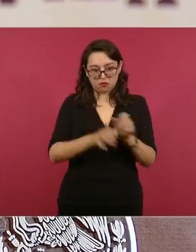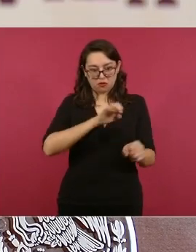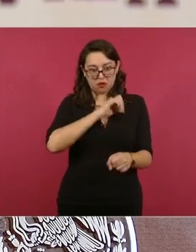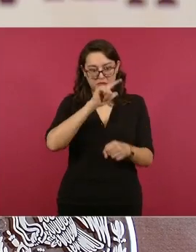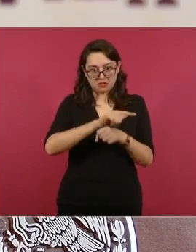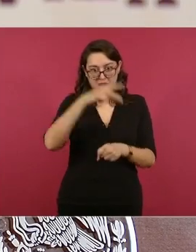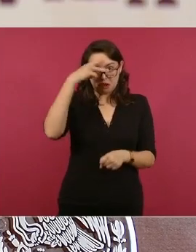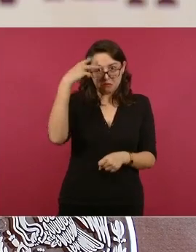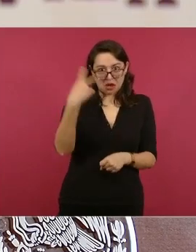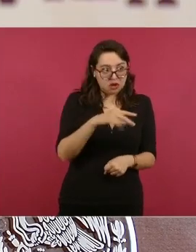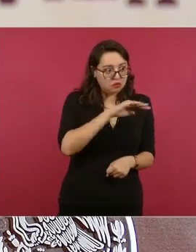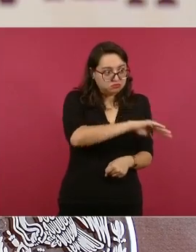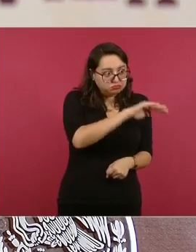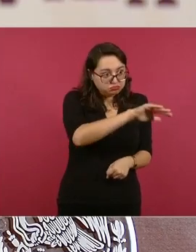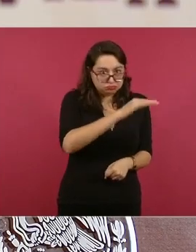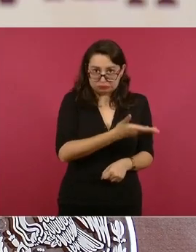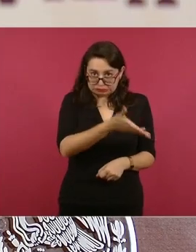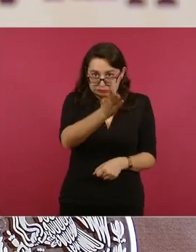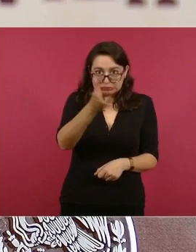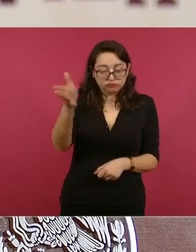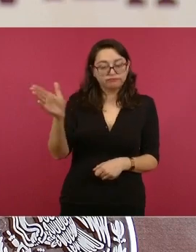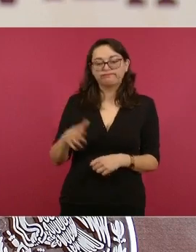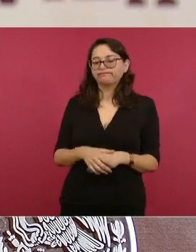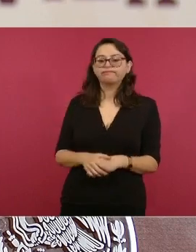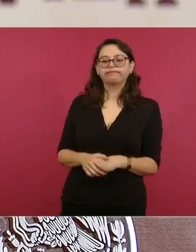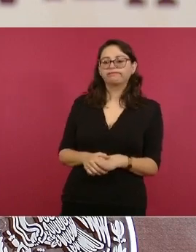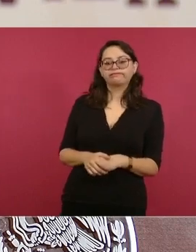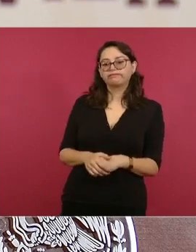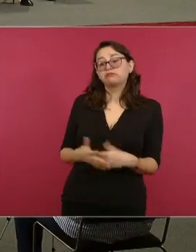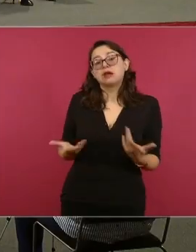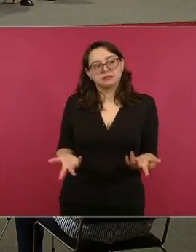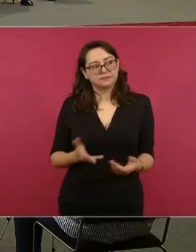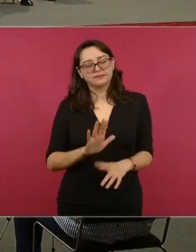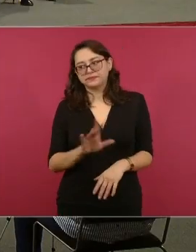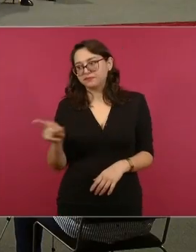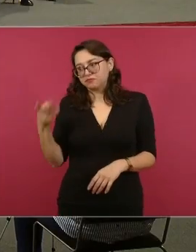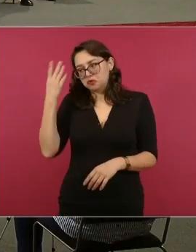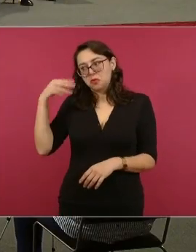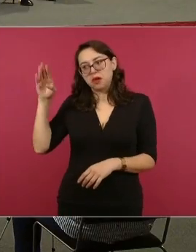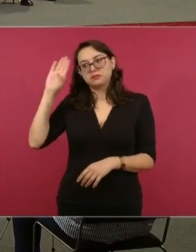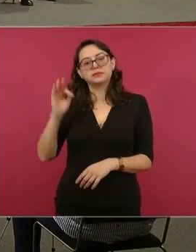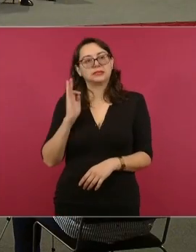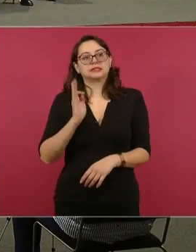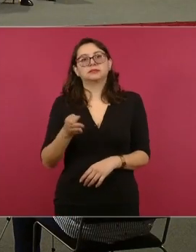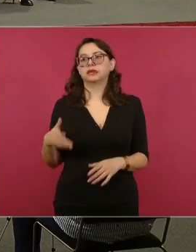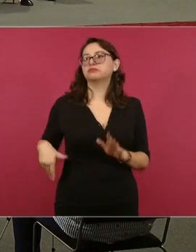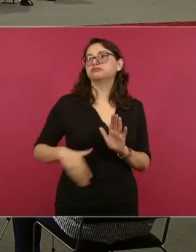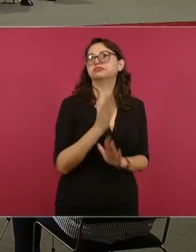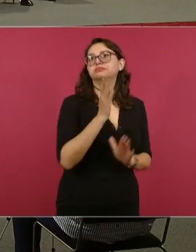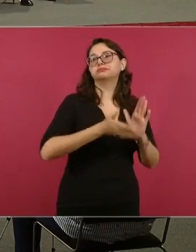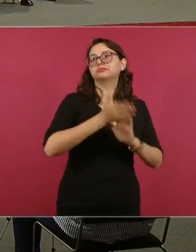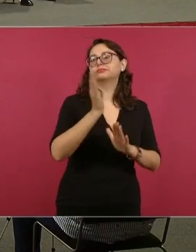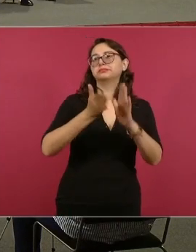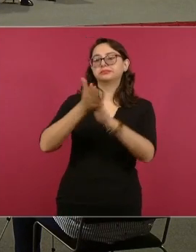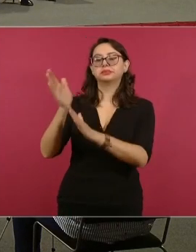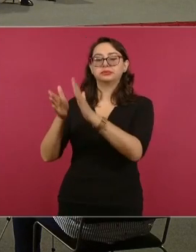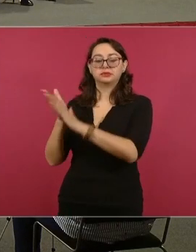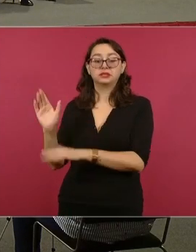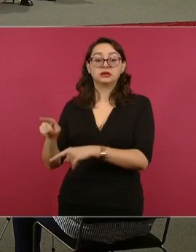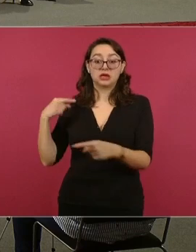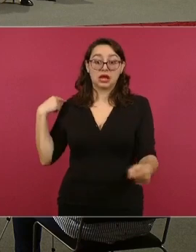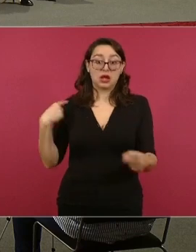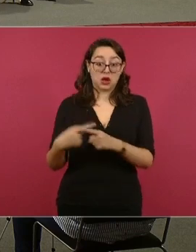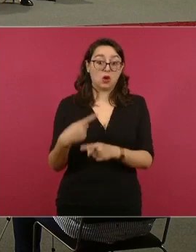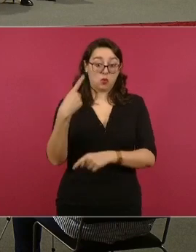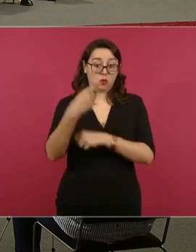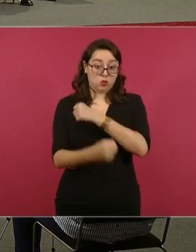de otra manera y que ahora han estado trabajando. Esta colaboración ha rendido frutos a la fecha, la